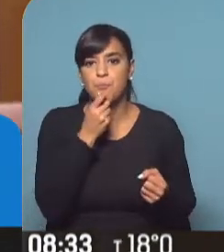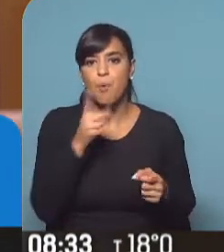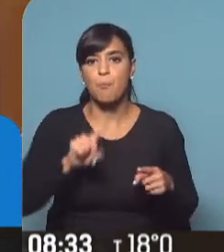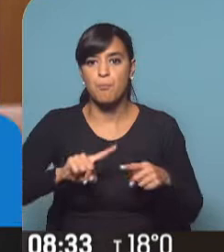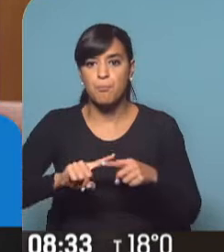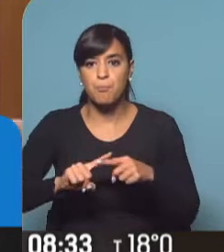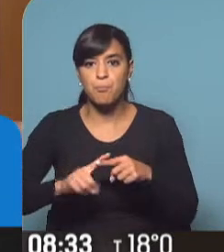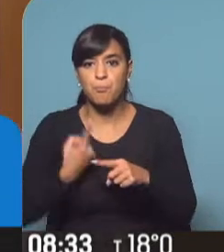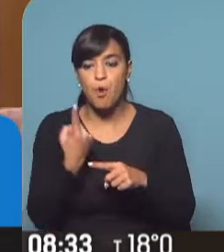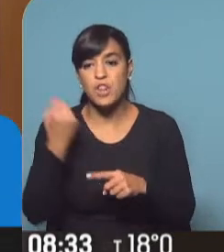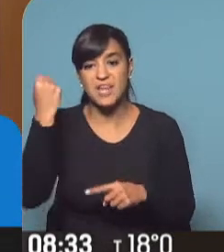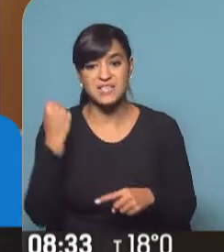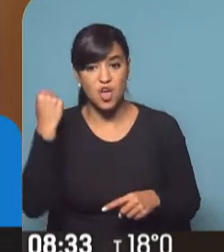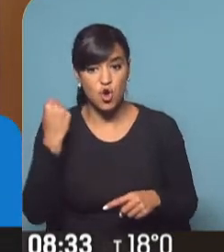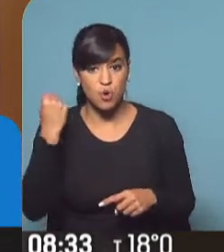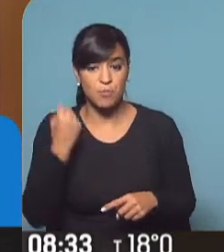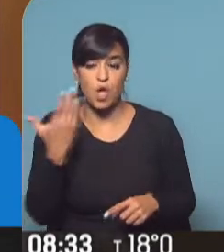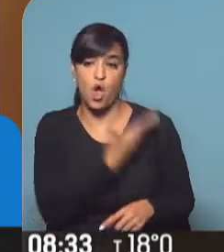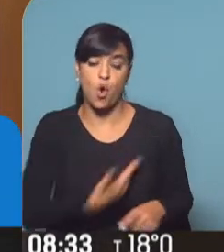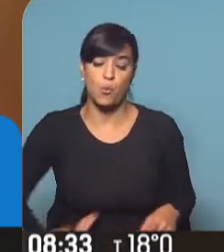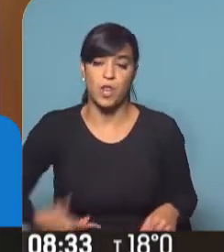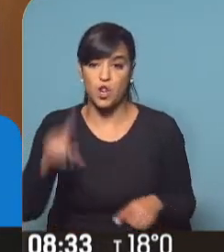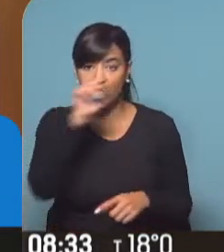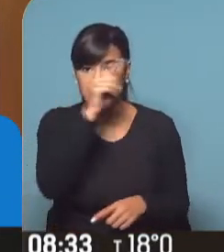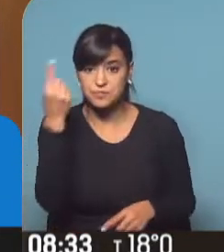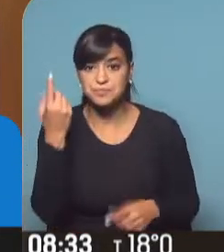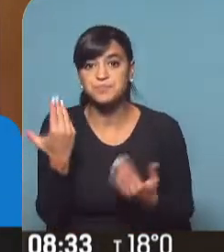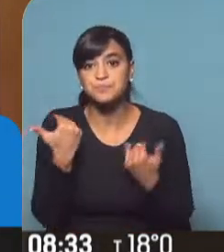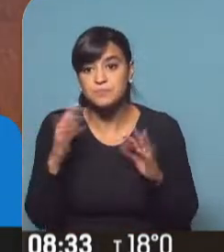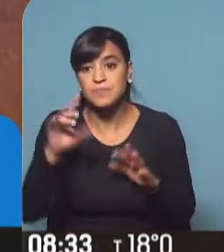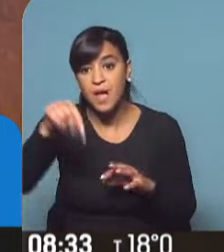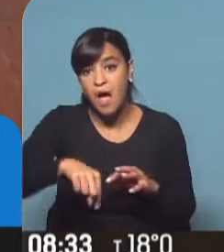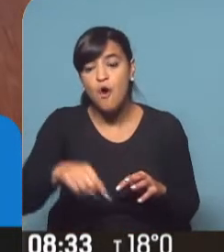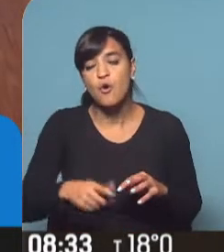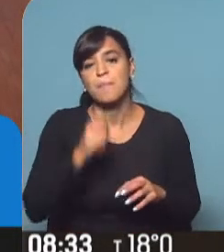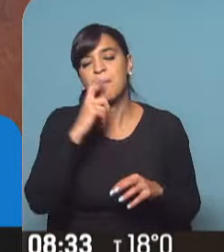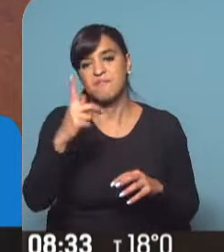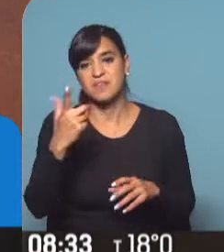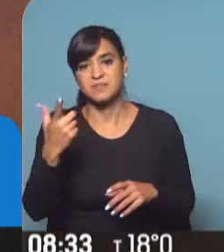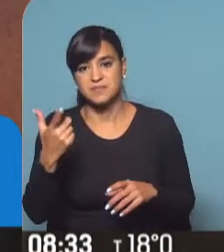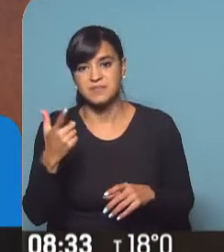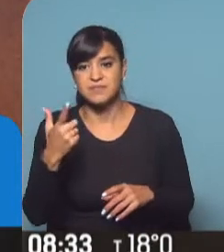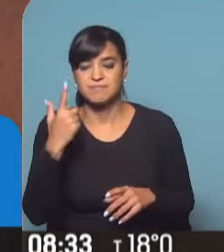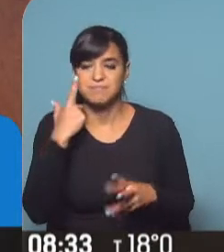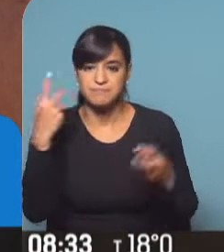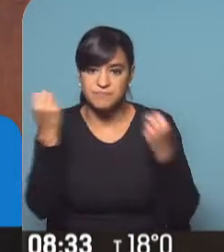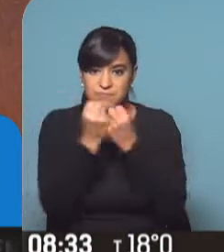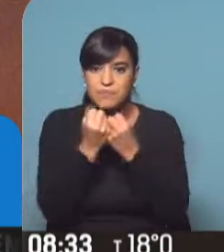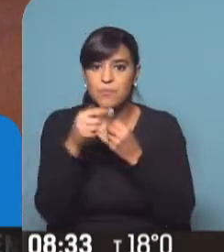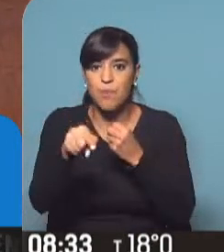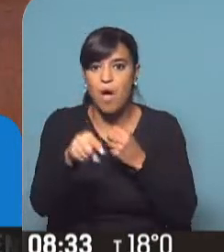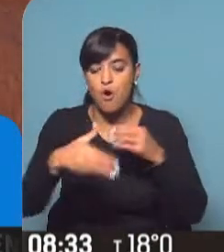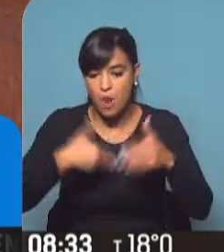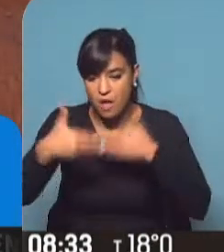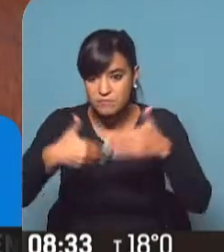políticas macroeconómicas del gobierno nacional probablemente ahora sea más fácil encontrar esa coincidencia sobre el final de un proceso